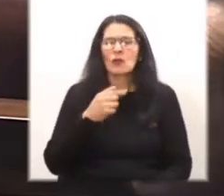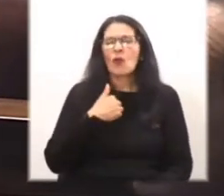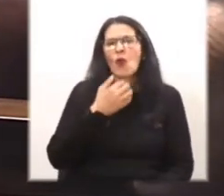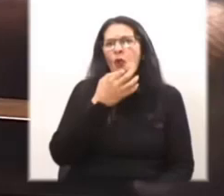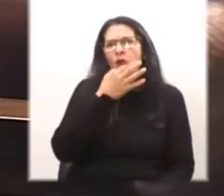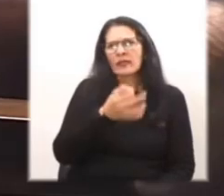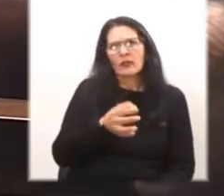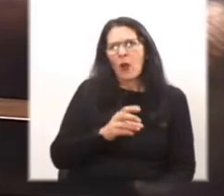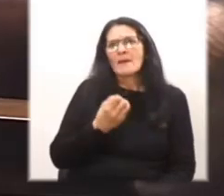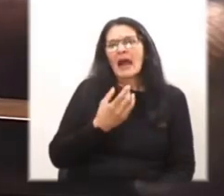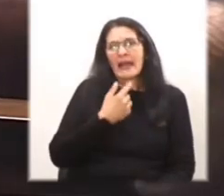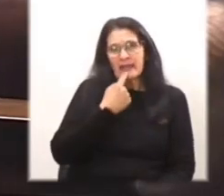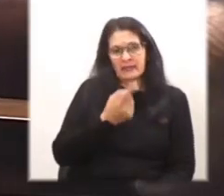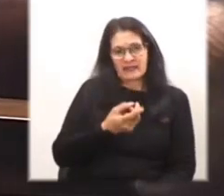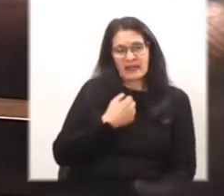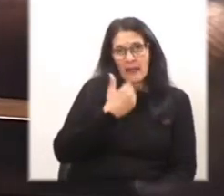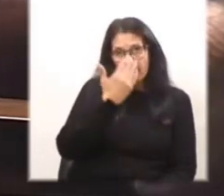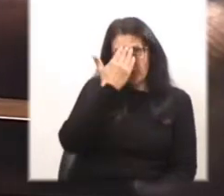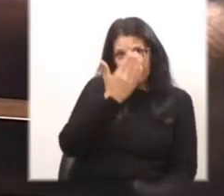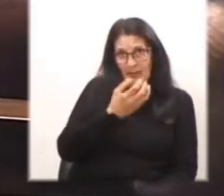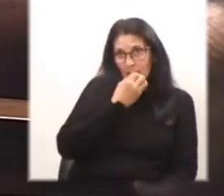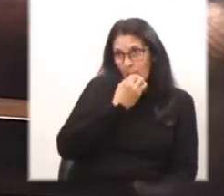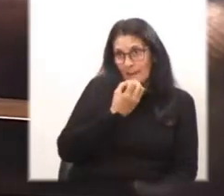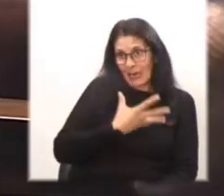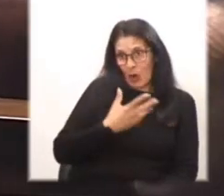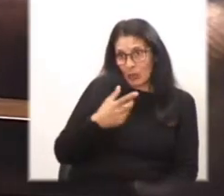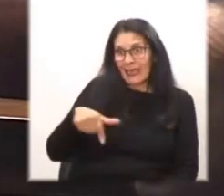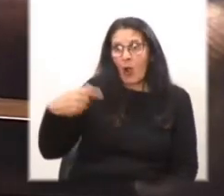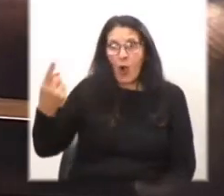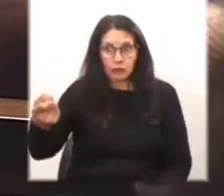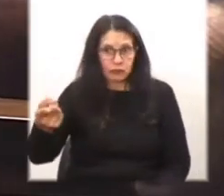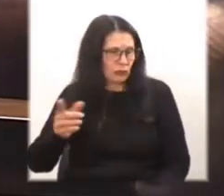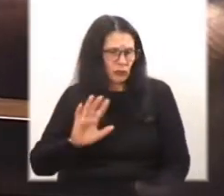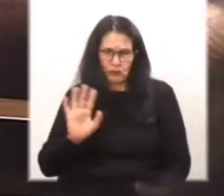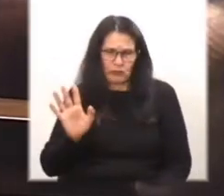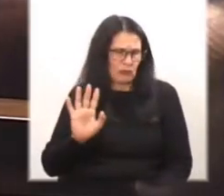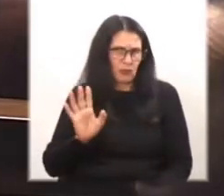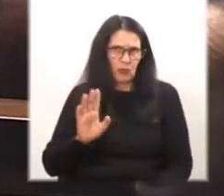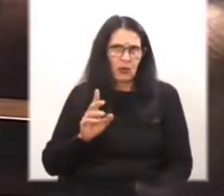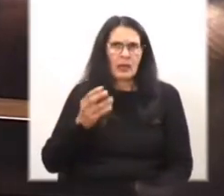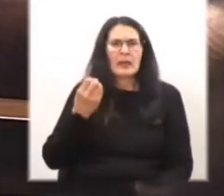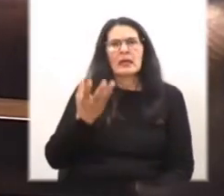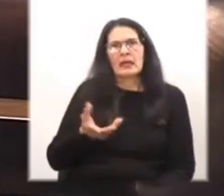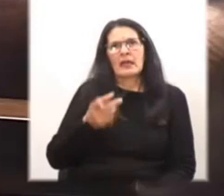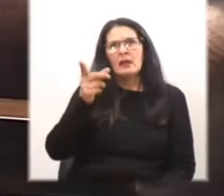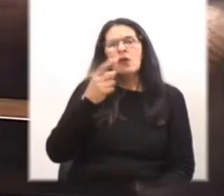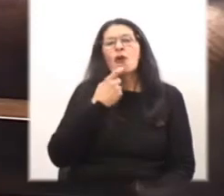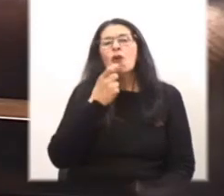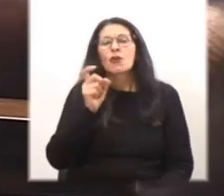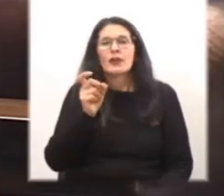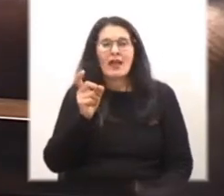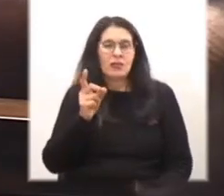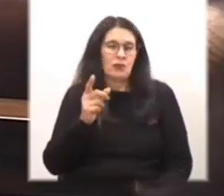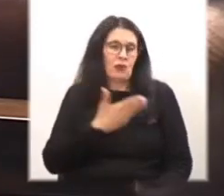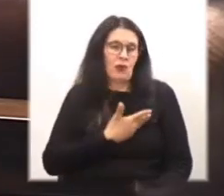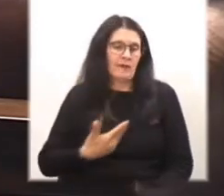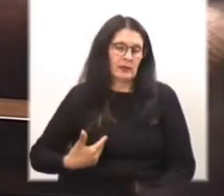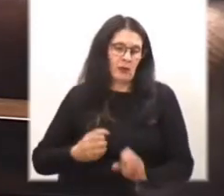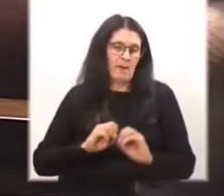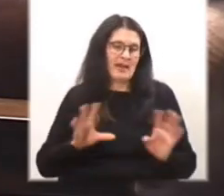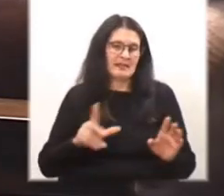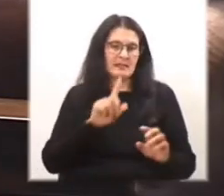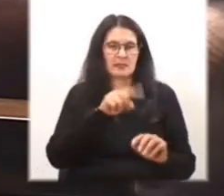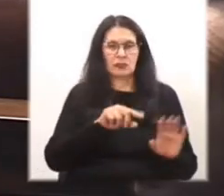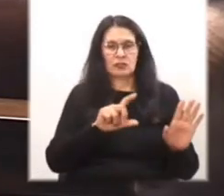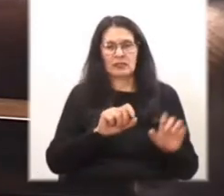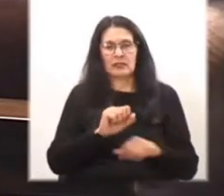que el Frente Amplio es mejor que cualquier otro. El Partido Colorado gobernó más de 170 años este país